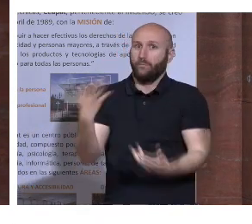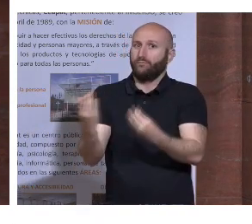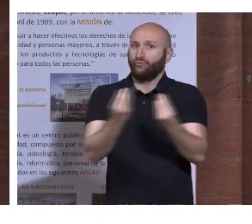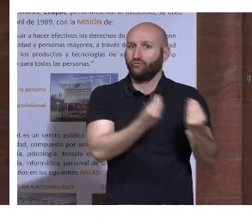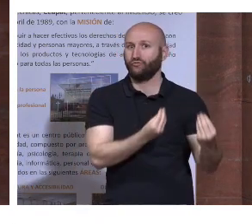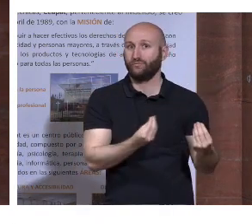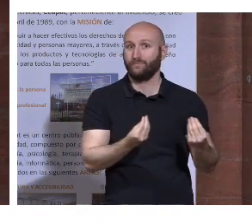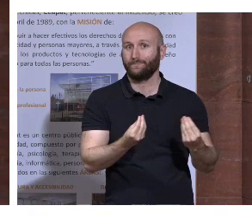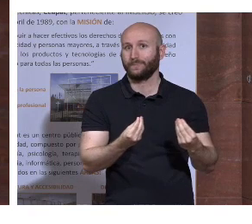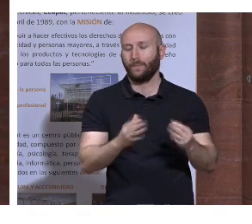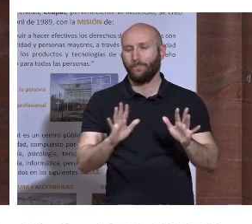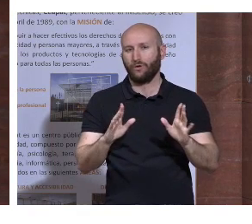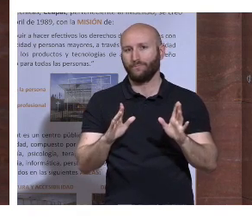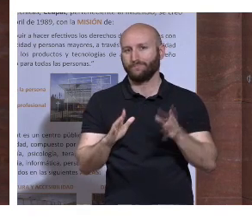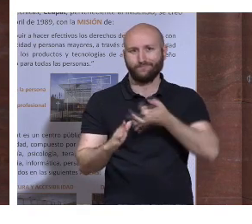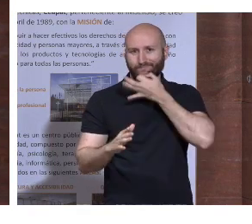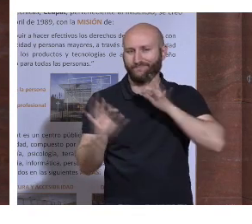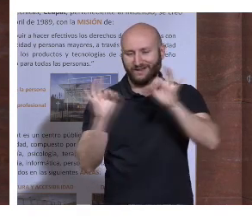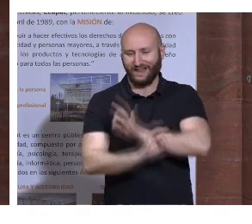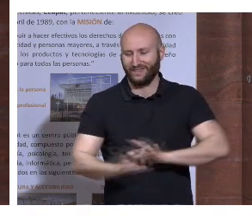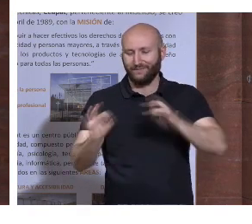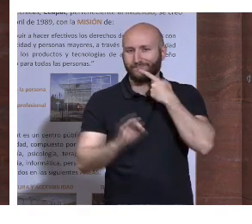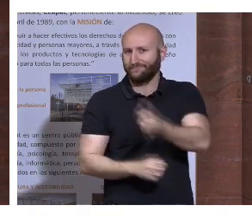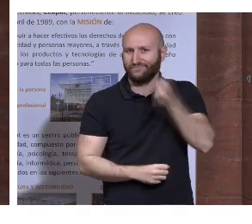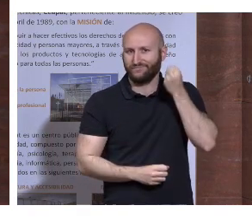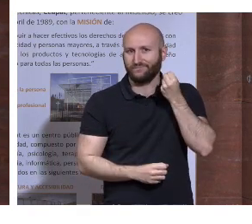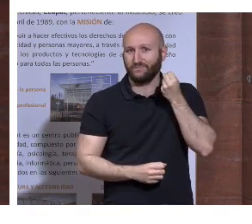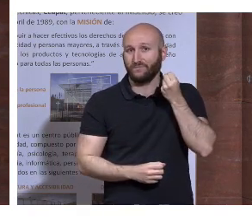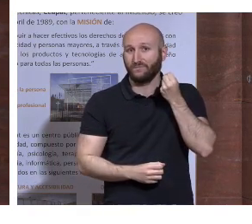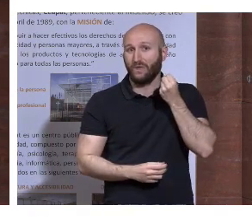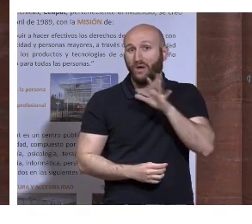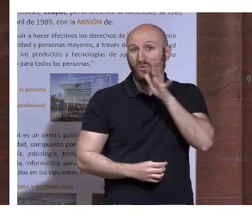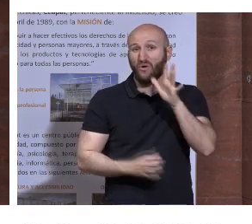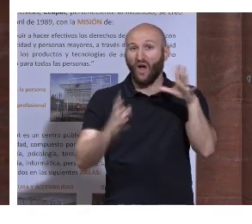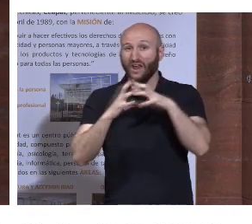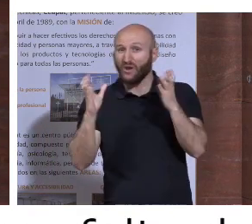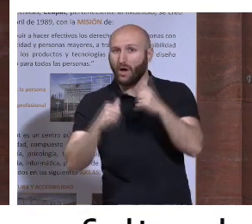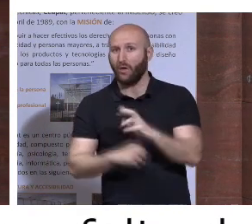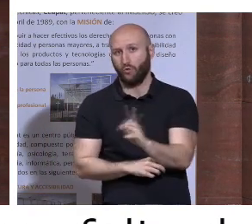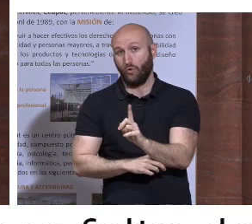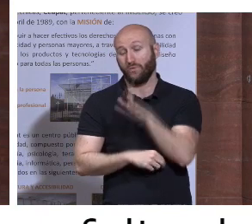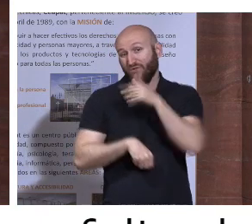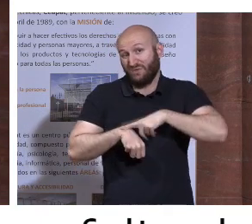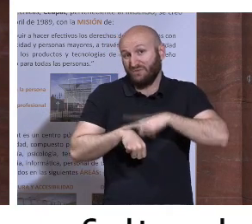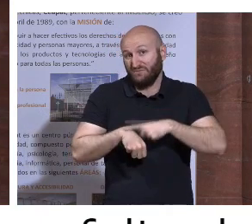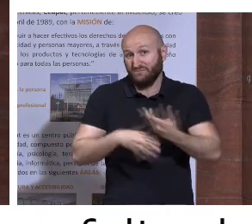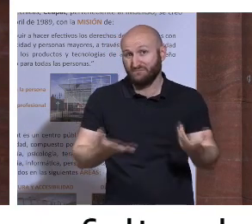Hoy no lo voy a hacer, pero no por falta de ganas, sino quizá de tiempo.